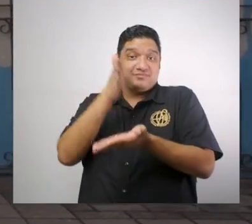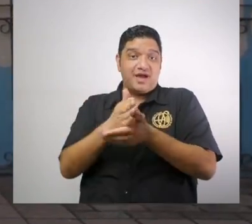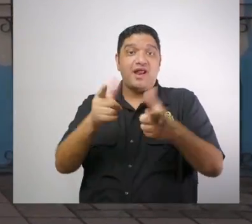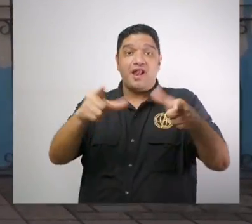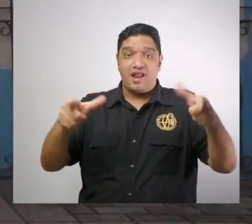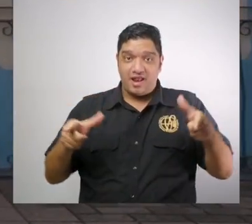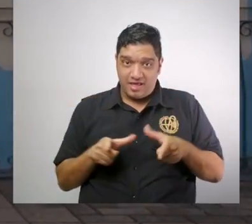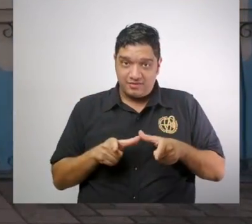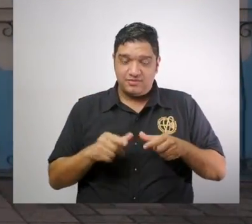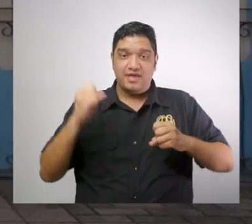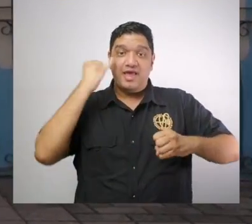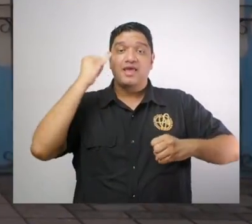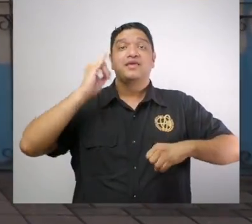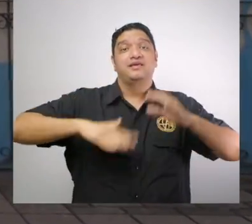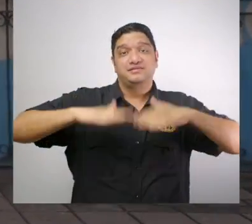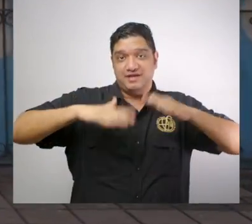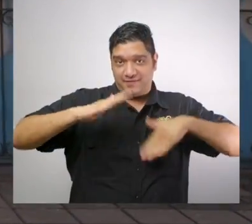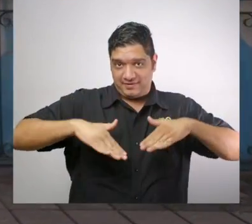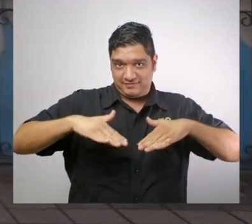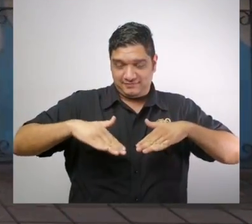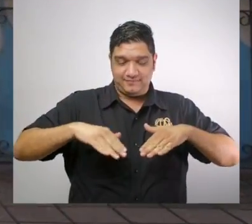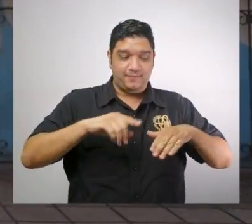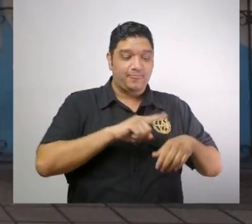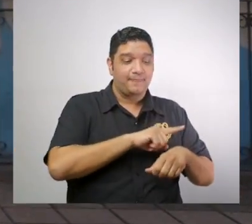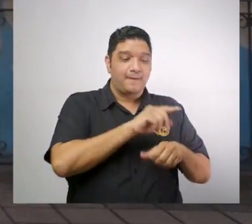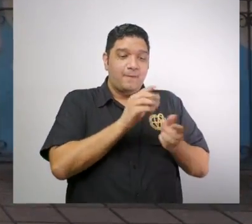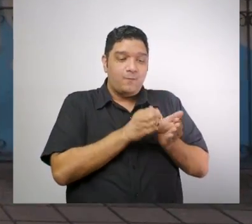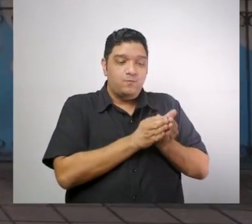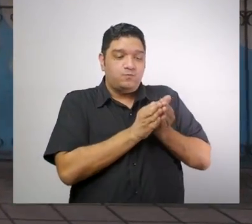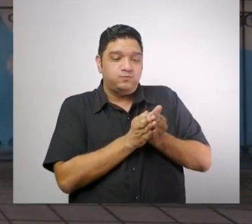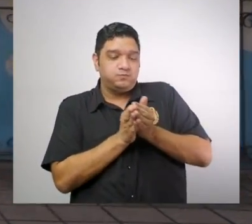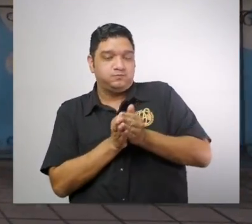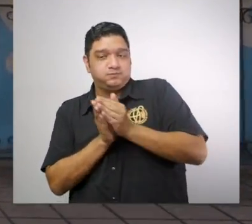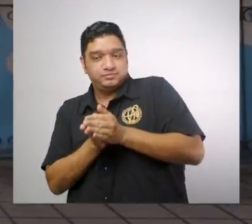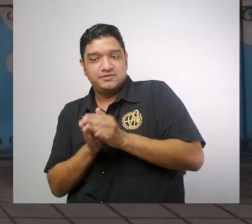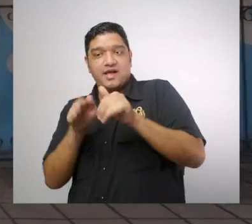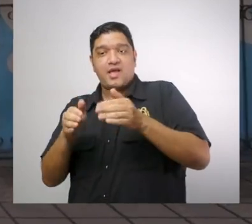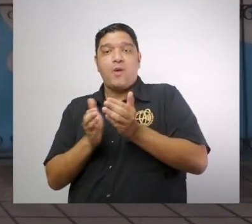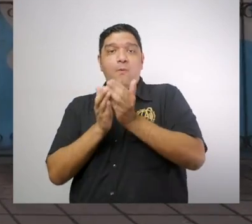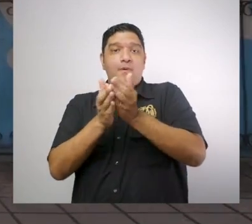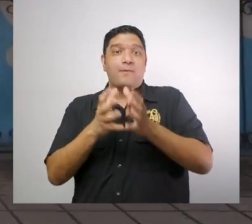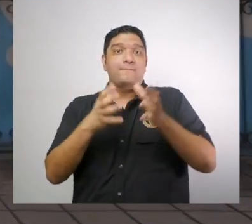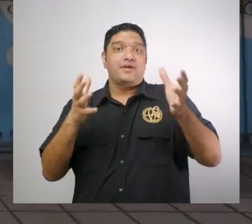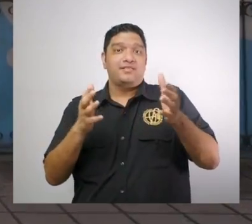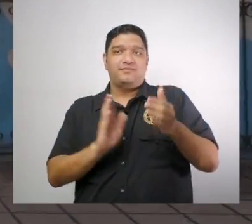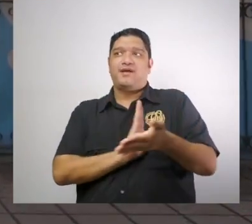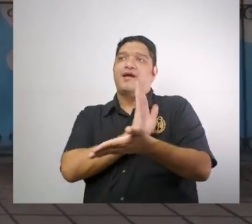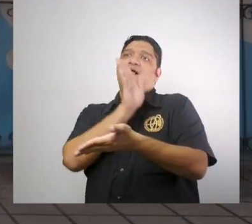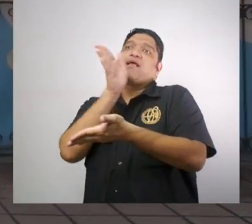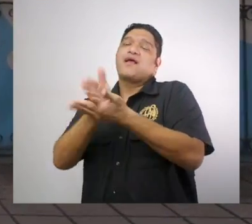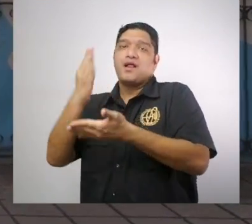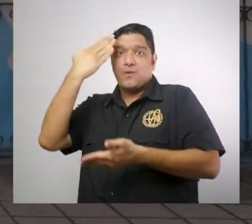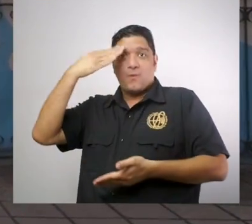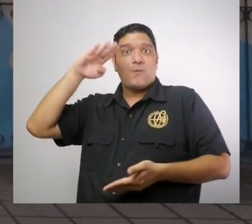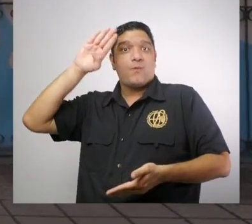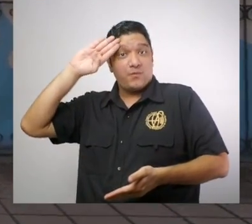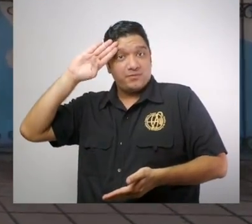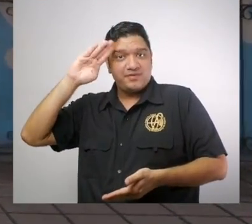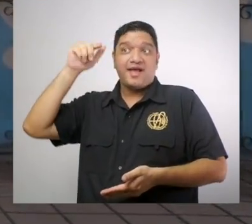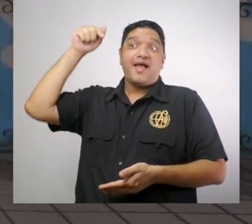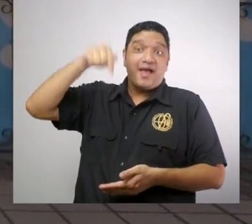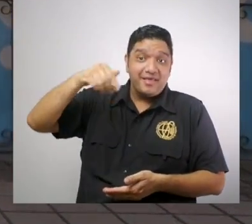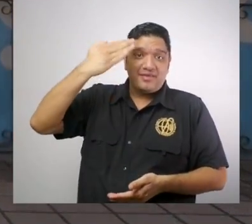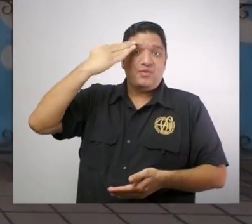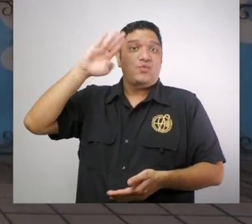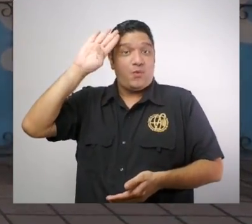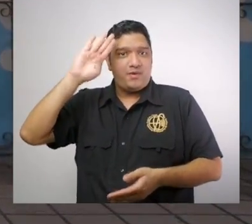lo llevaban a uno a la bahía de Amatique, donde había un barco ya más grande que se iba a La Habana. Y en La Habana